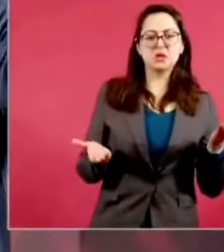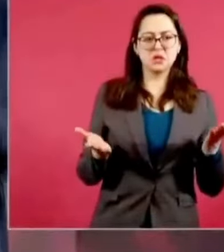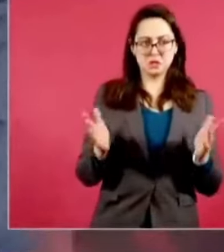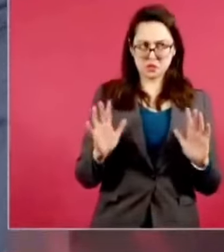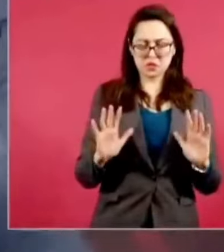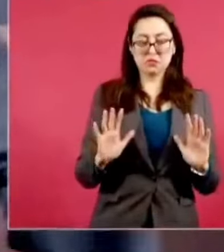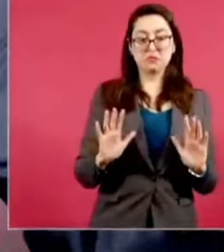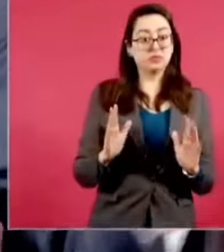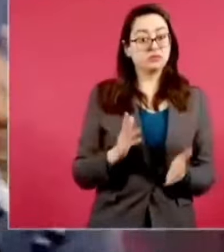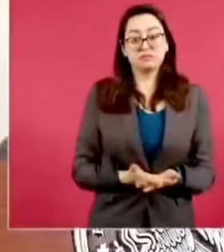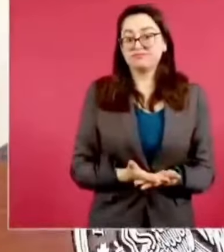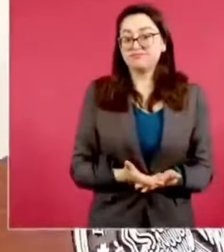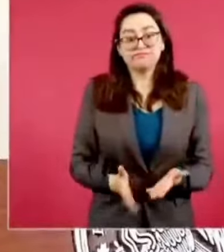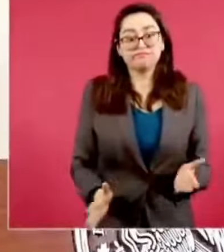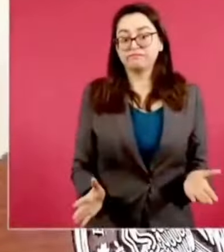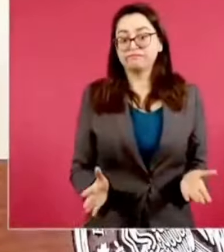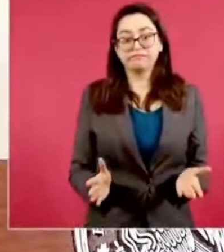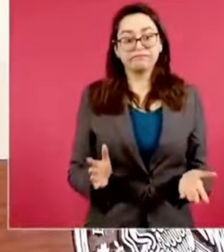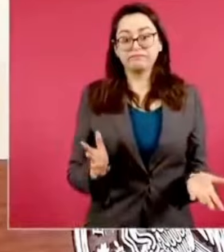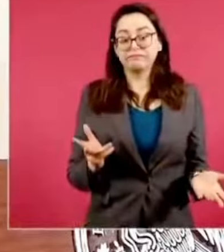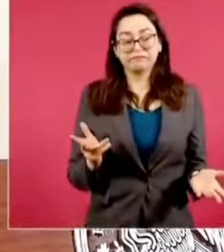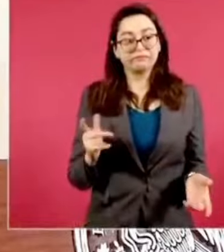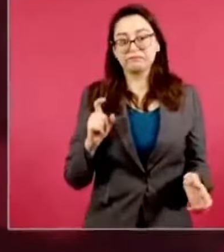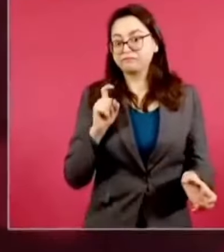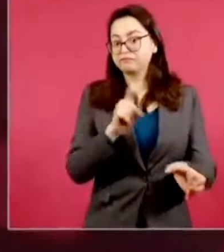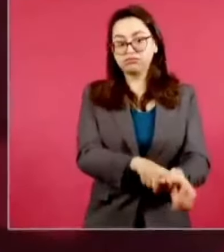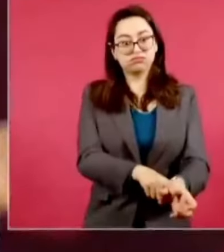Pues ya hablamos de que tenía páginas, ¿no?